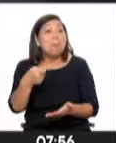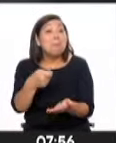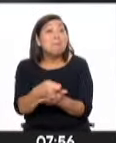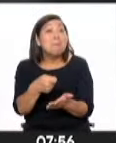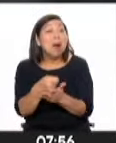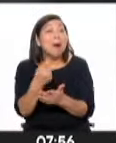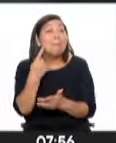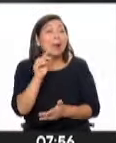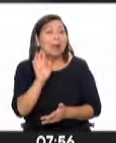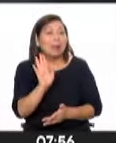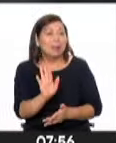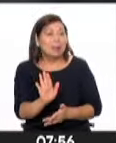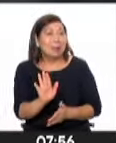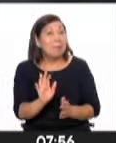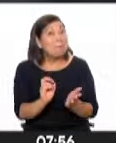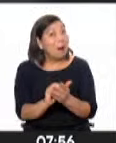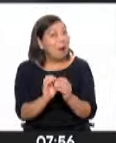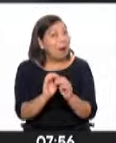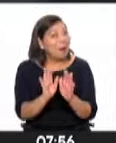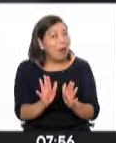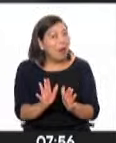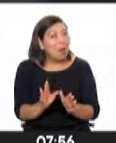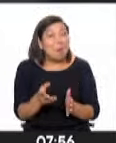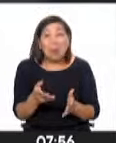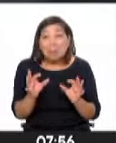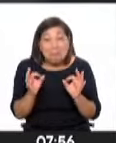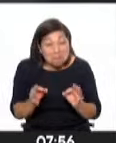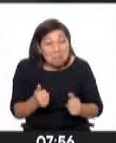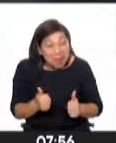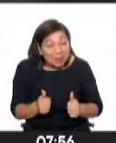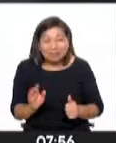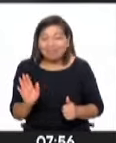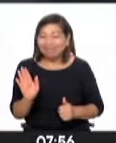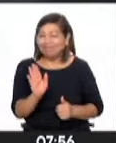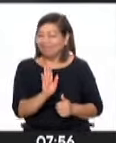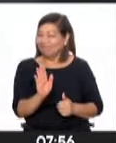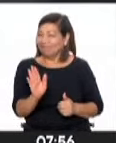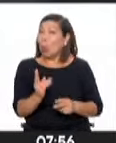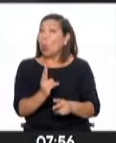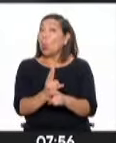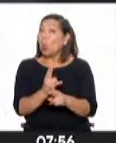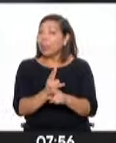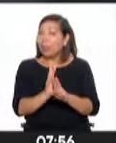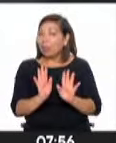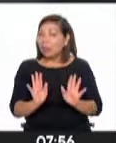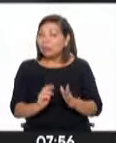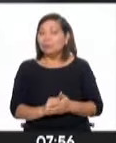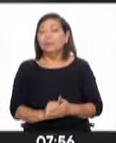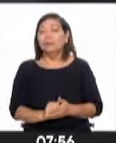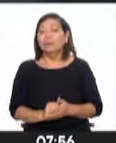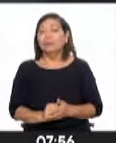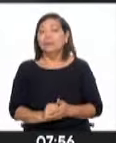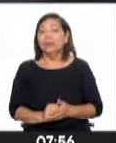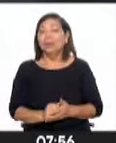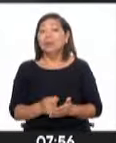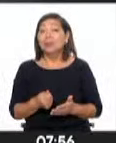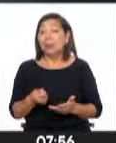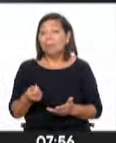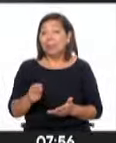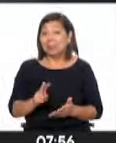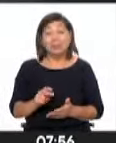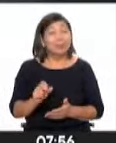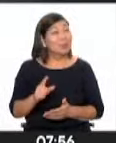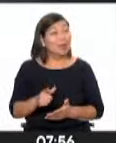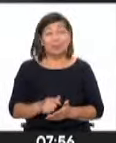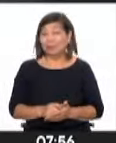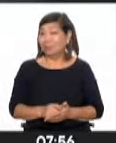proceder, y tampoco son muy transparentes, justamente porque son ilegales, son informales, ¿no? Y lo peor es que, más allá de las tasas de interés